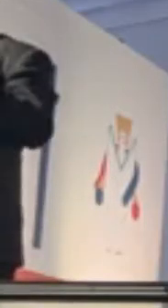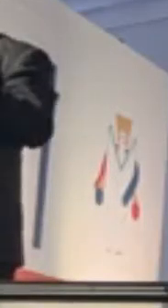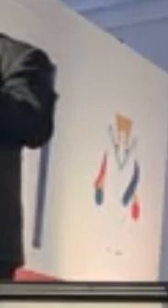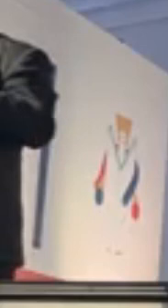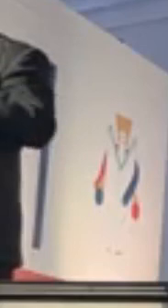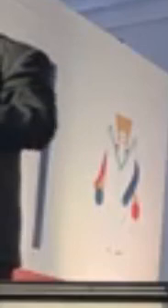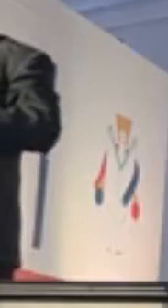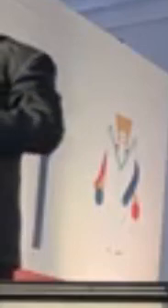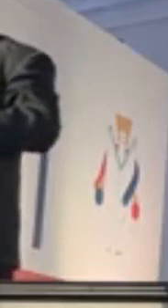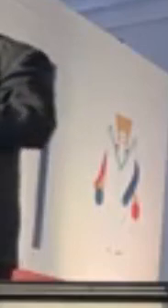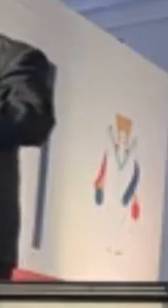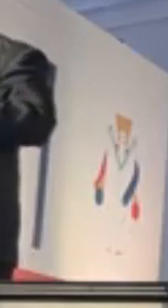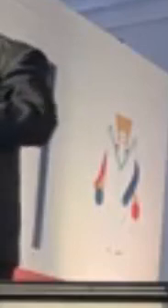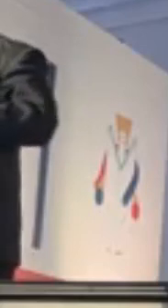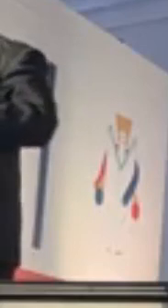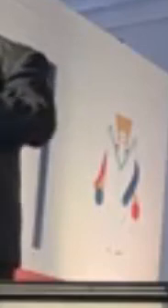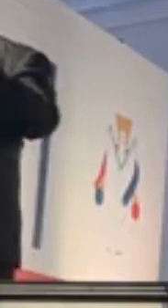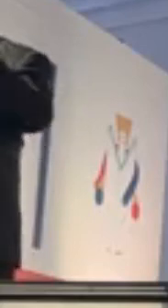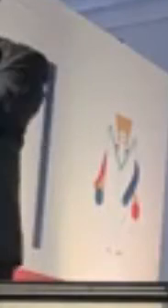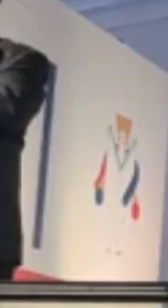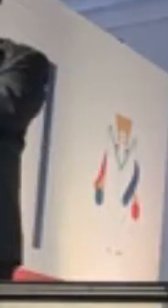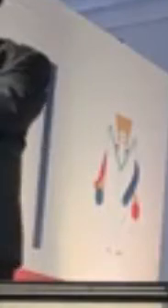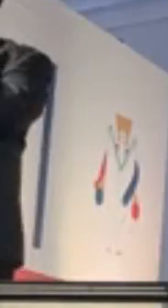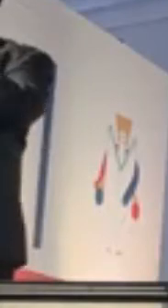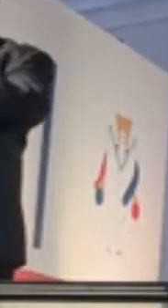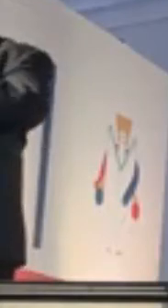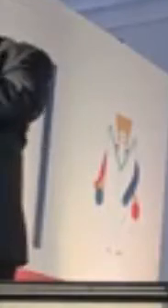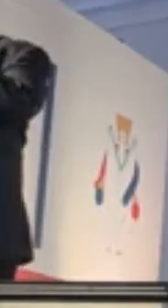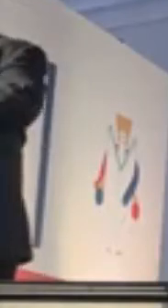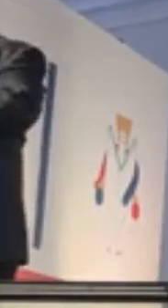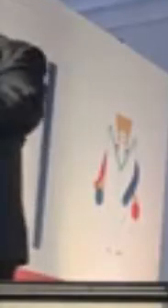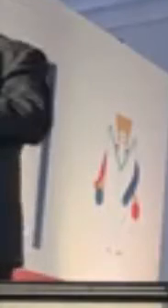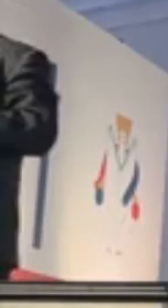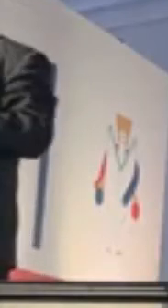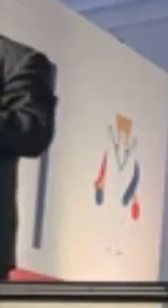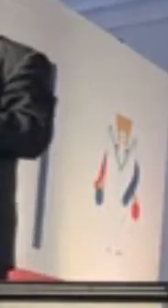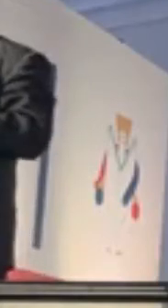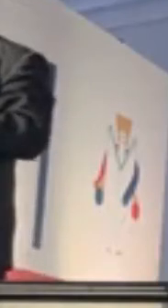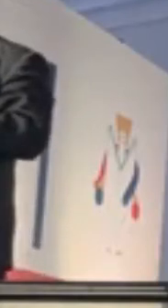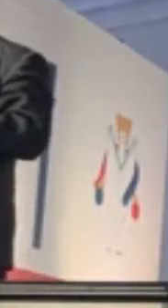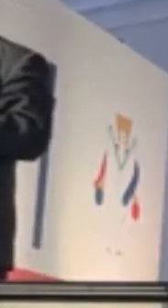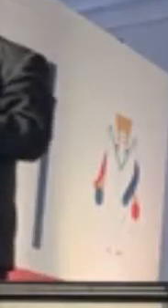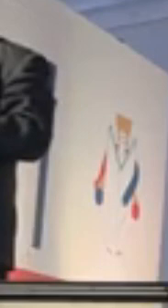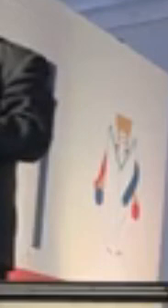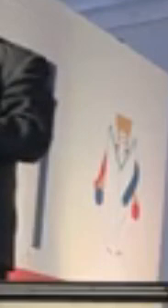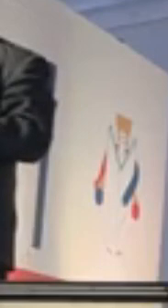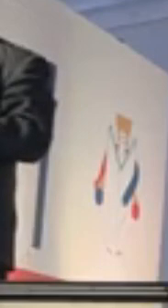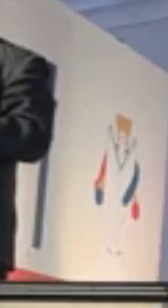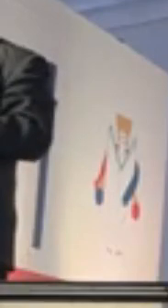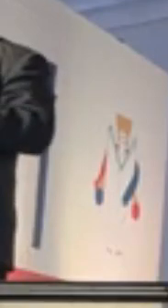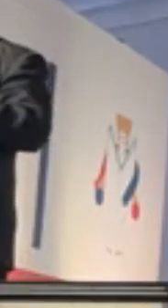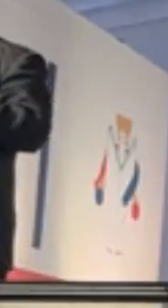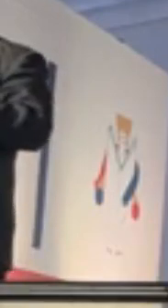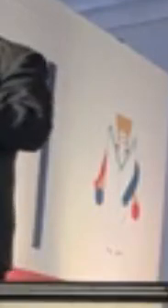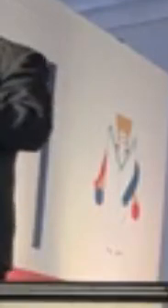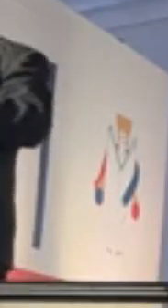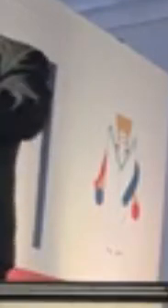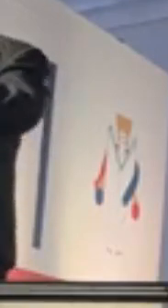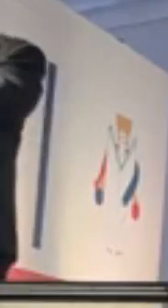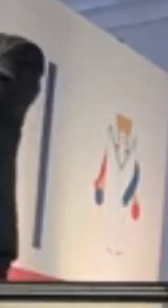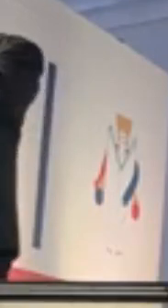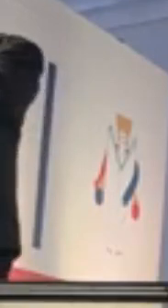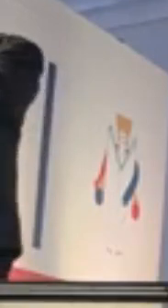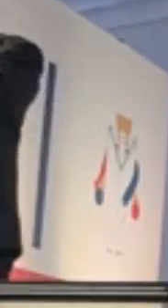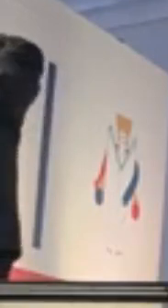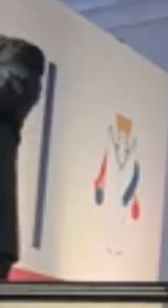de cambio de era, que da pie a una transformación, la